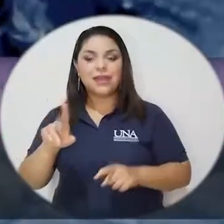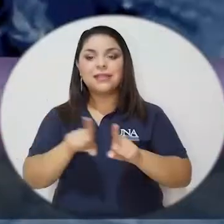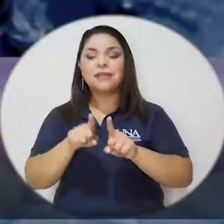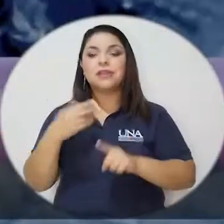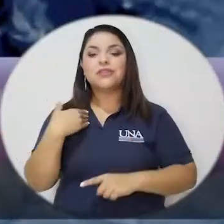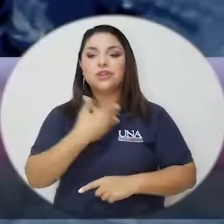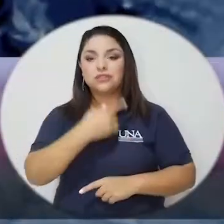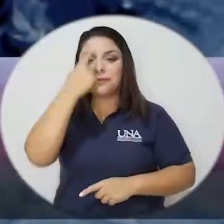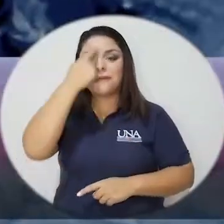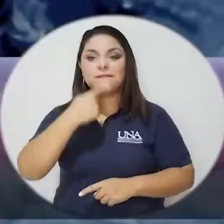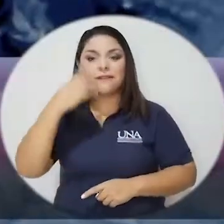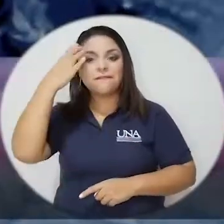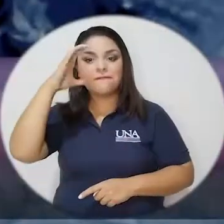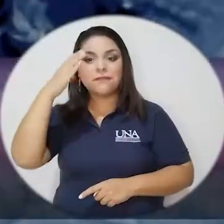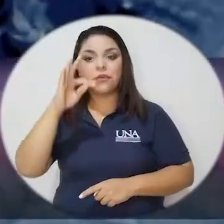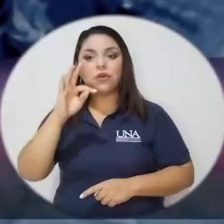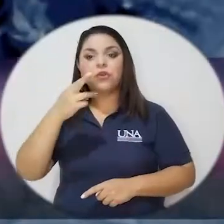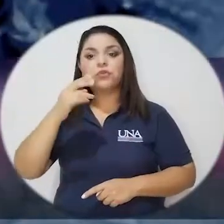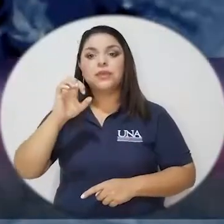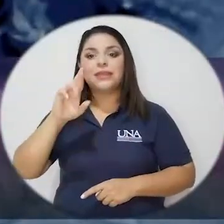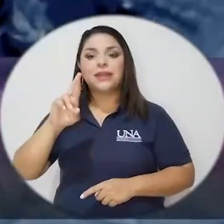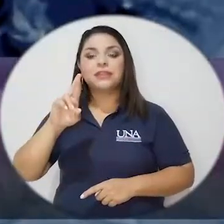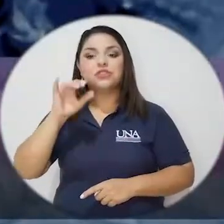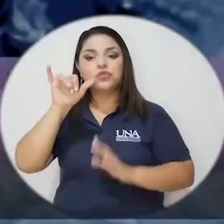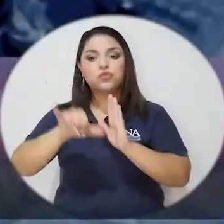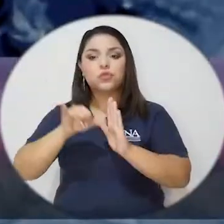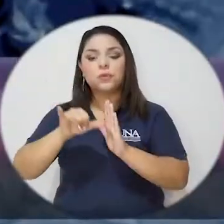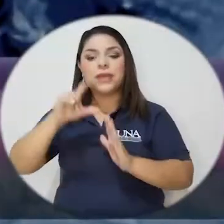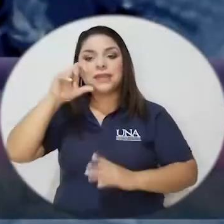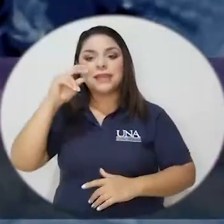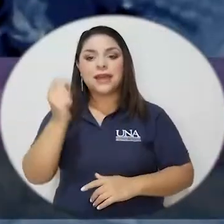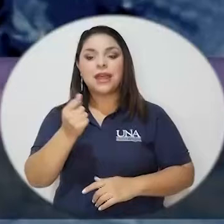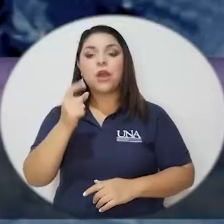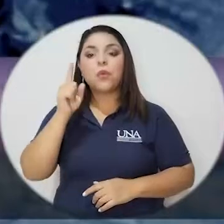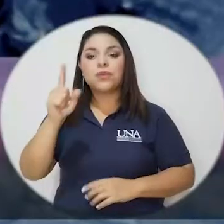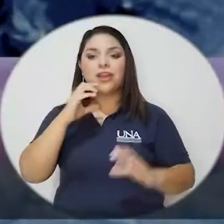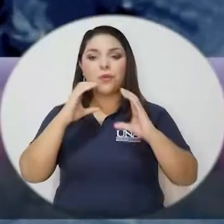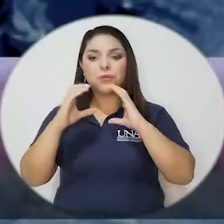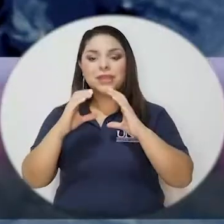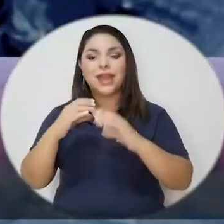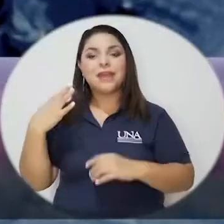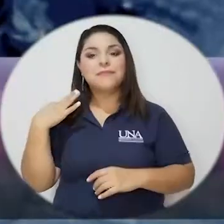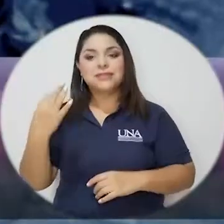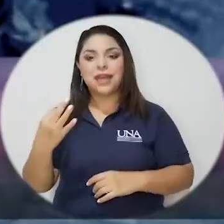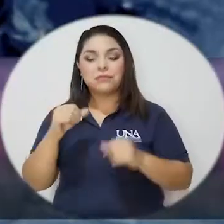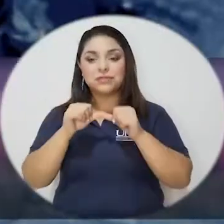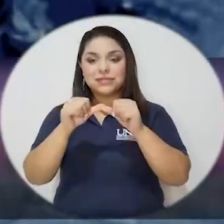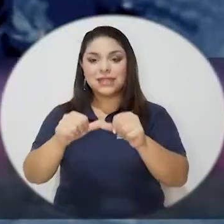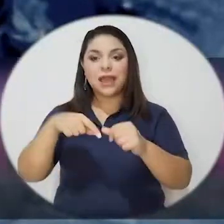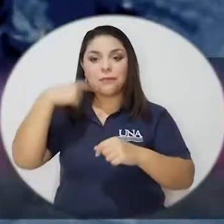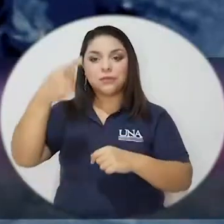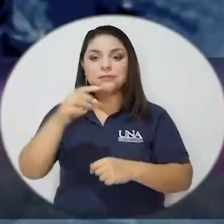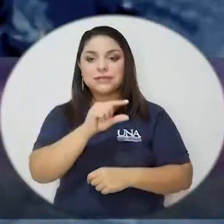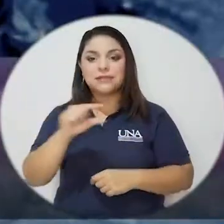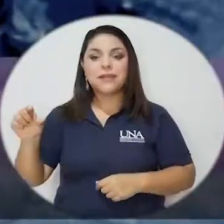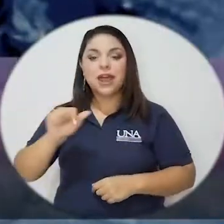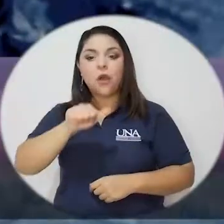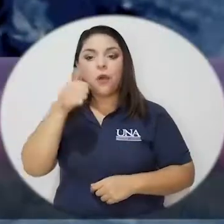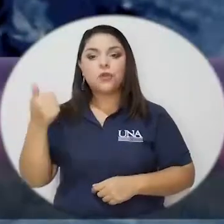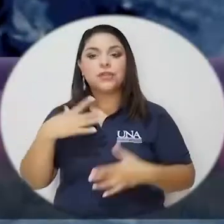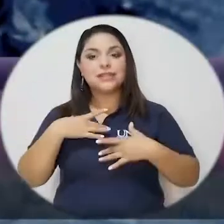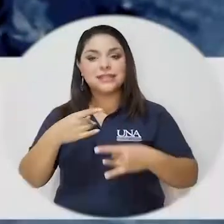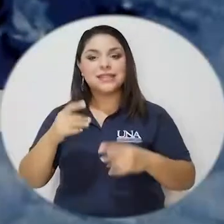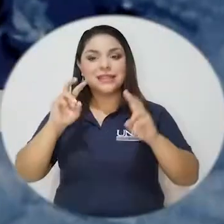unacomunica.una.ac.cr y también en nuestros perfiles de Facebook, Twitter, YouTube e Instagram con el nombre Una Comunica. Le invitamos a que nos siga la